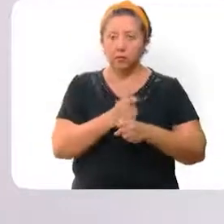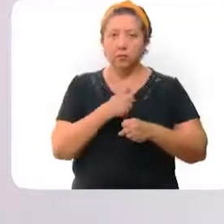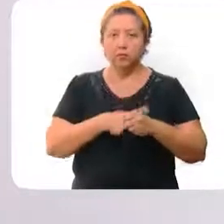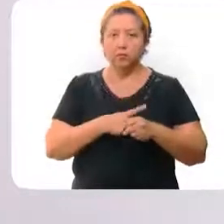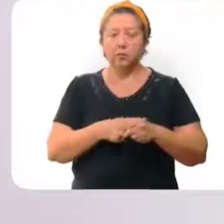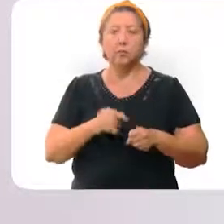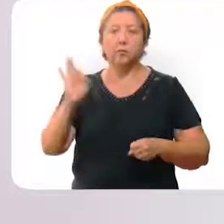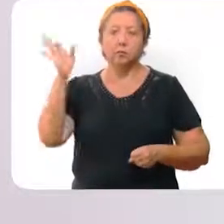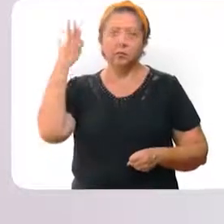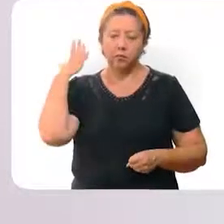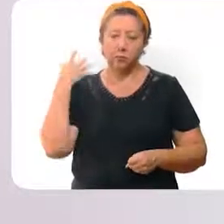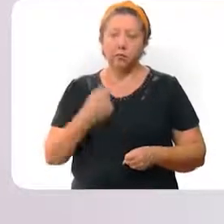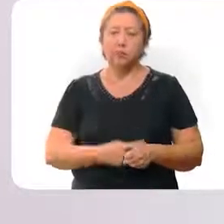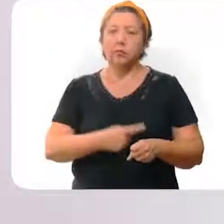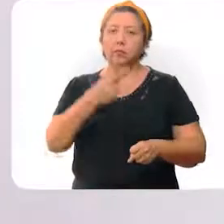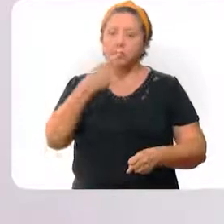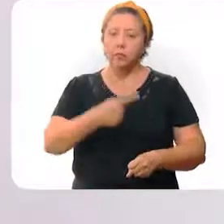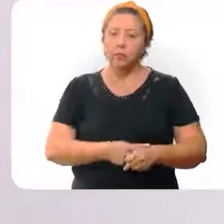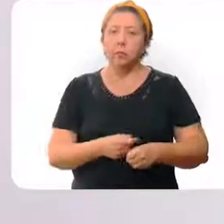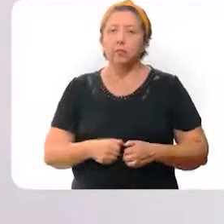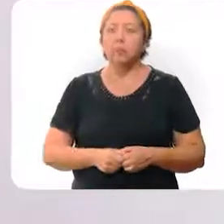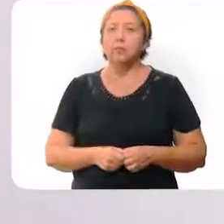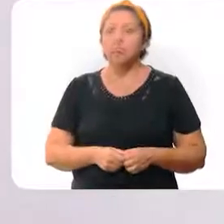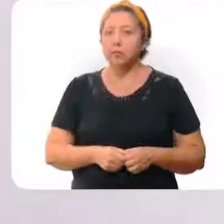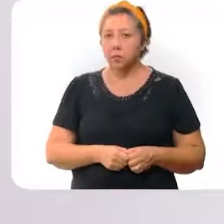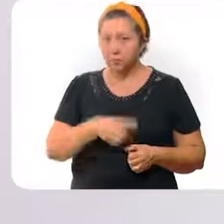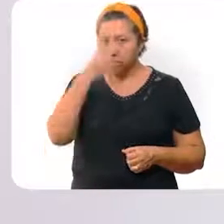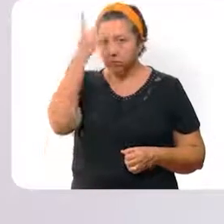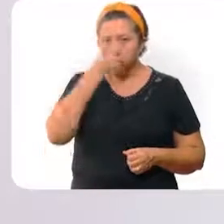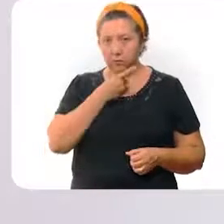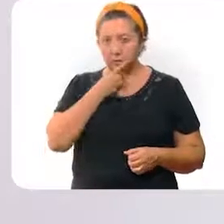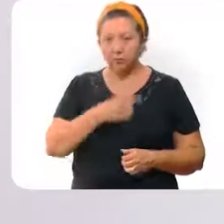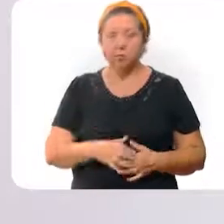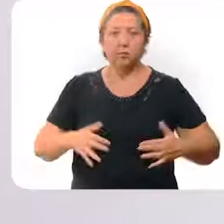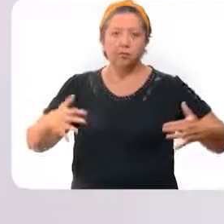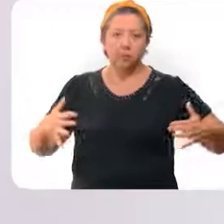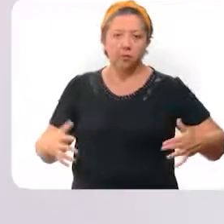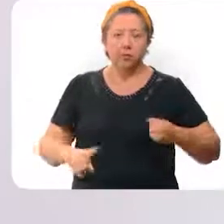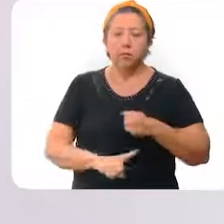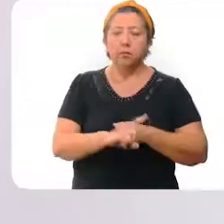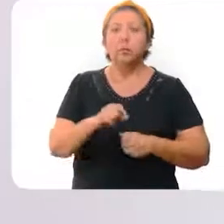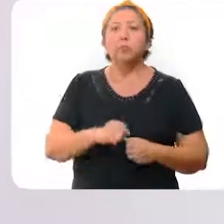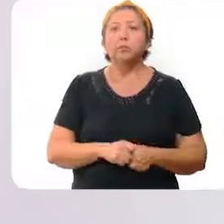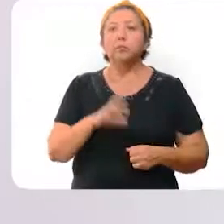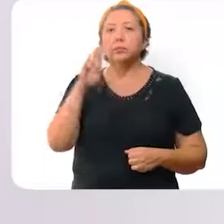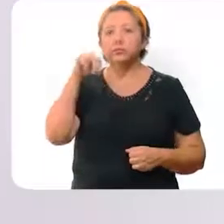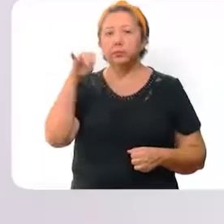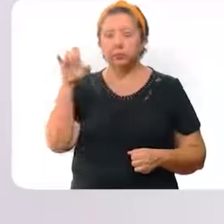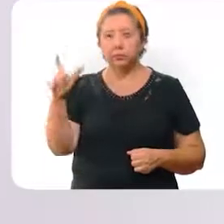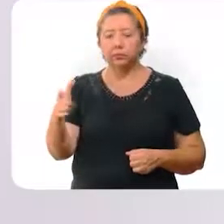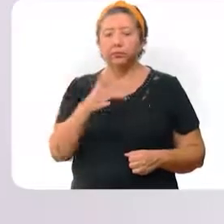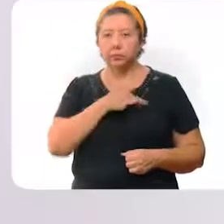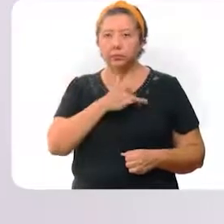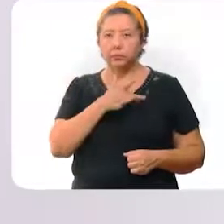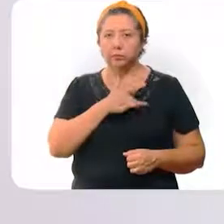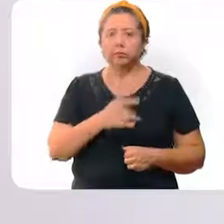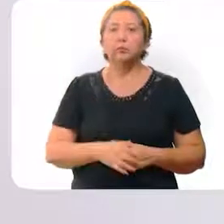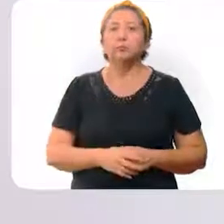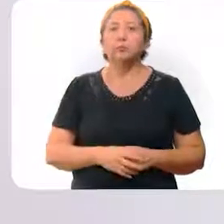Sus principales enfermedades fueron hipertensión arterial sistémica, diabetes mellitus, obesidad, insuficiencia renal crónica y